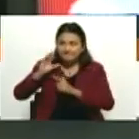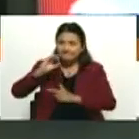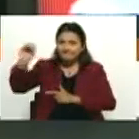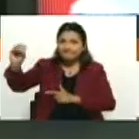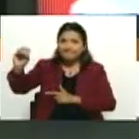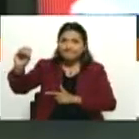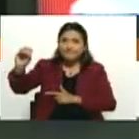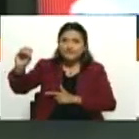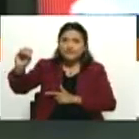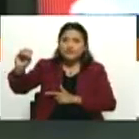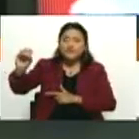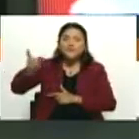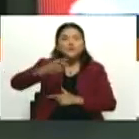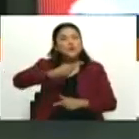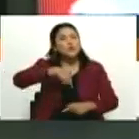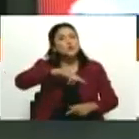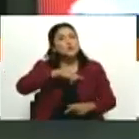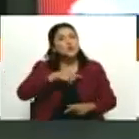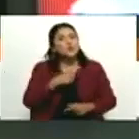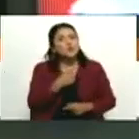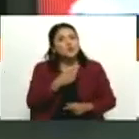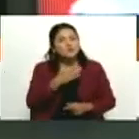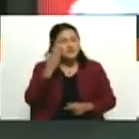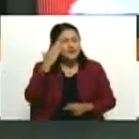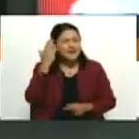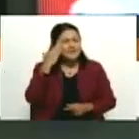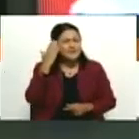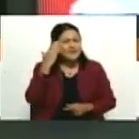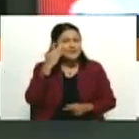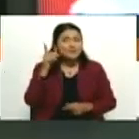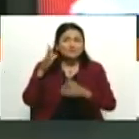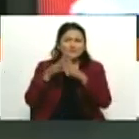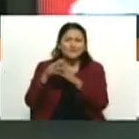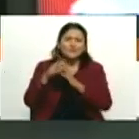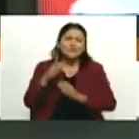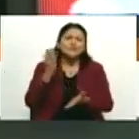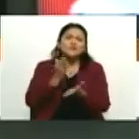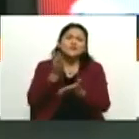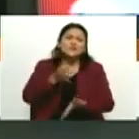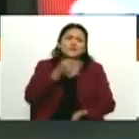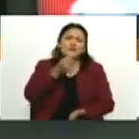debemos tener muy claro que el imperialismo siempre miente.